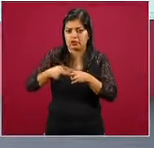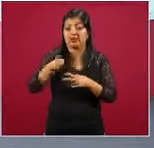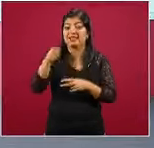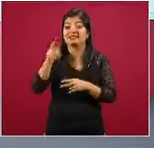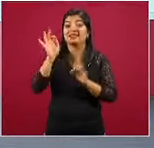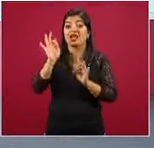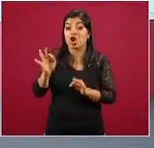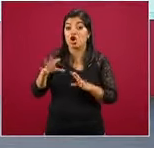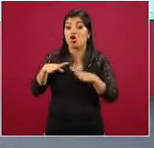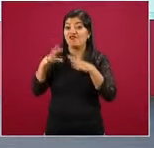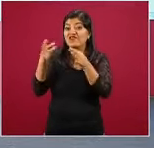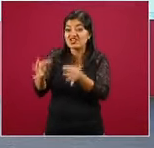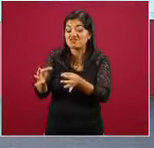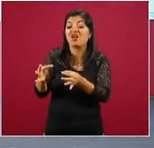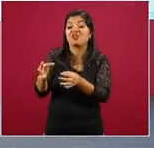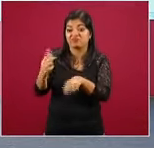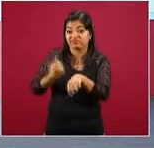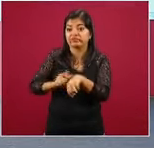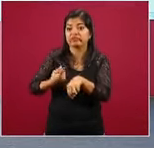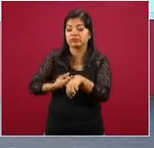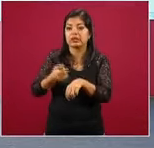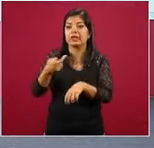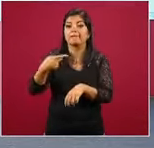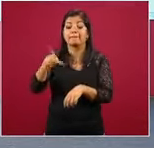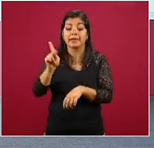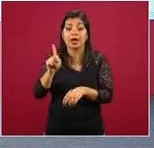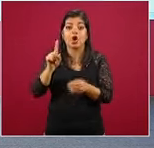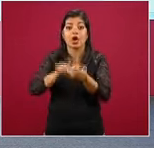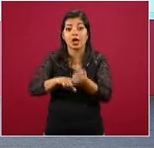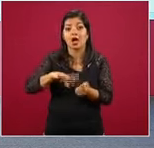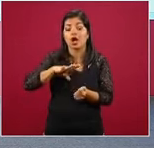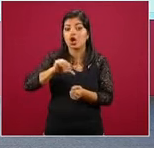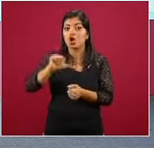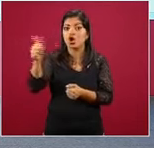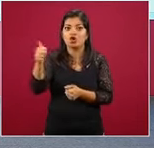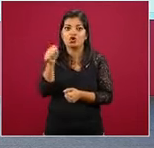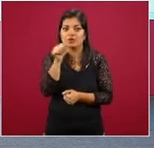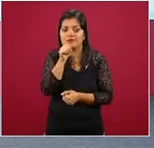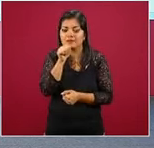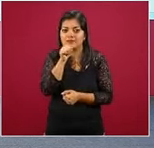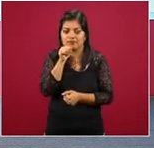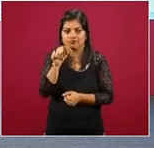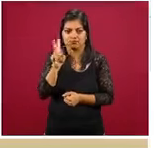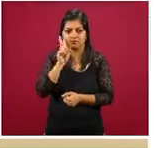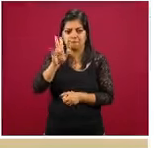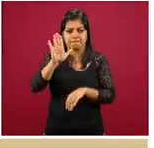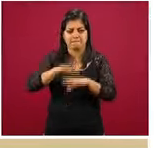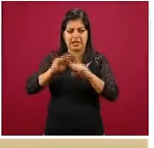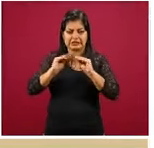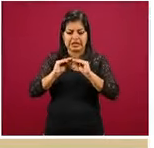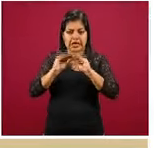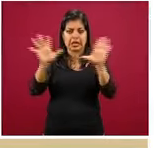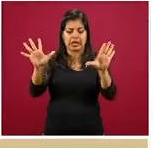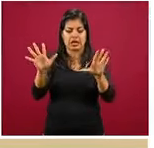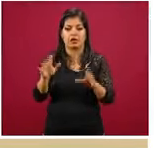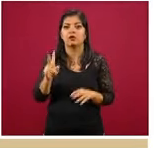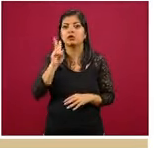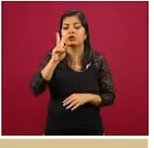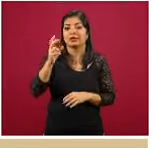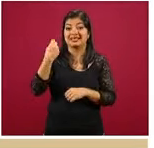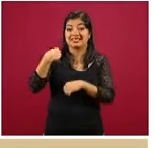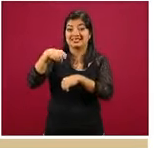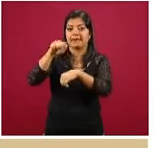confirmados más los aún sospechosos por porcentaje de positividad, y aquí podemos ver con mayor claridad todavía cómo en la